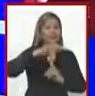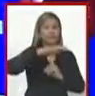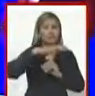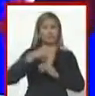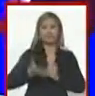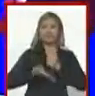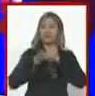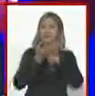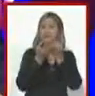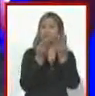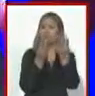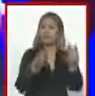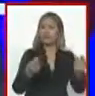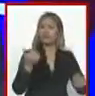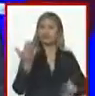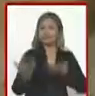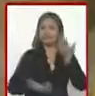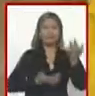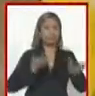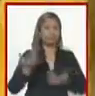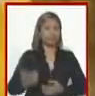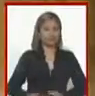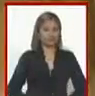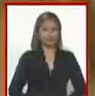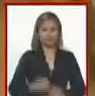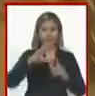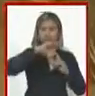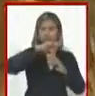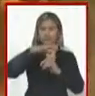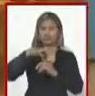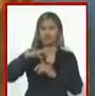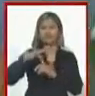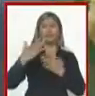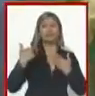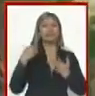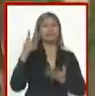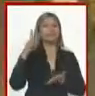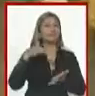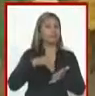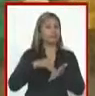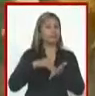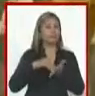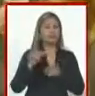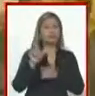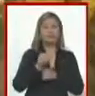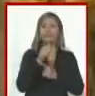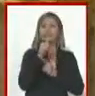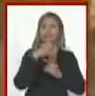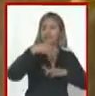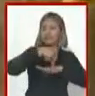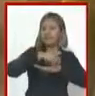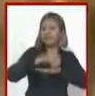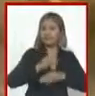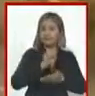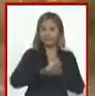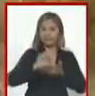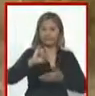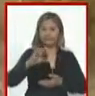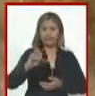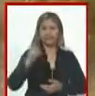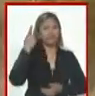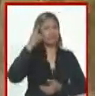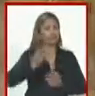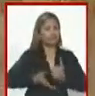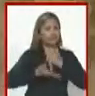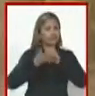poder ayudar a sofocar el fuego. Un helicóptero con capacidad de 1.000 litros de agua será enviado al municipio de San José de Chiquitos